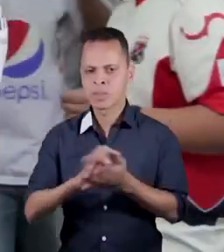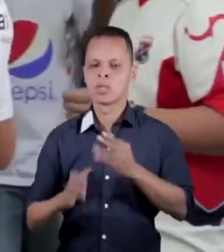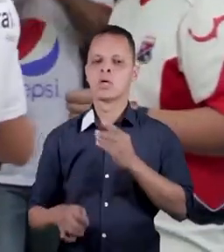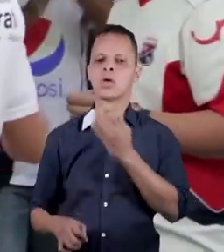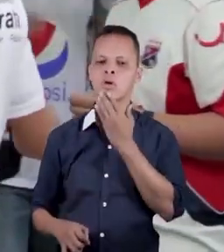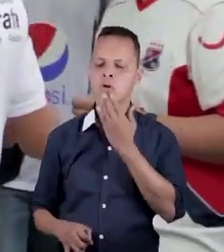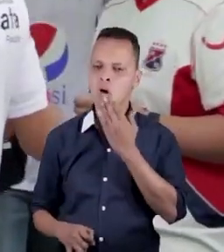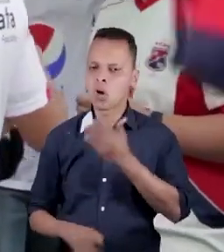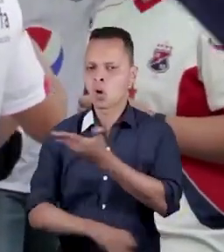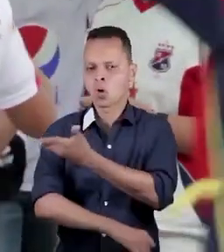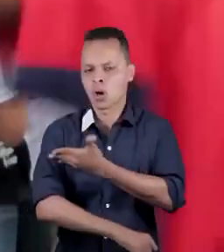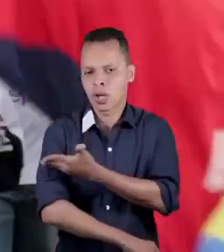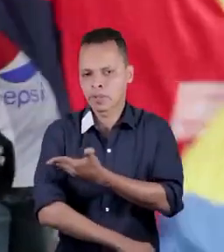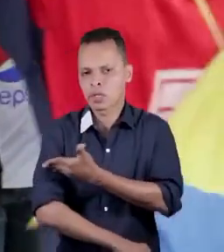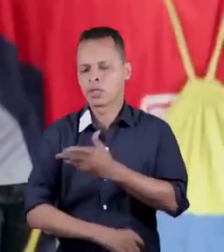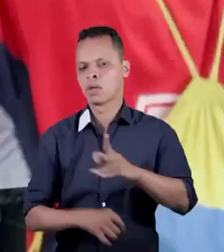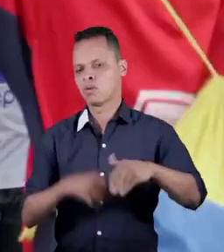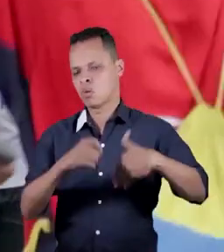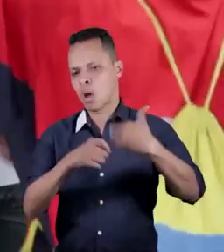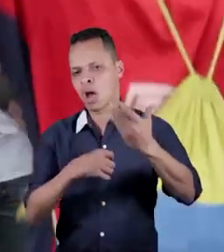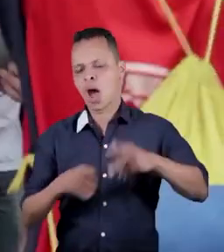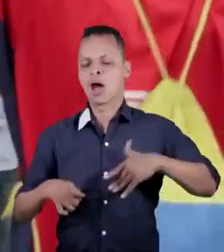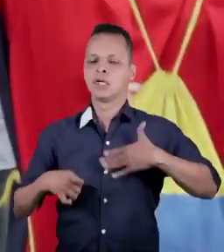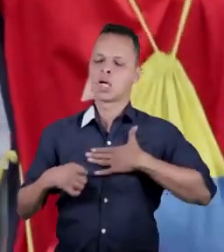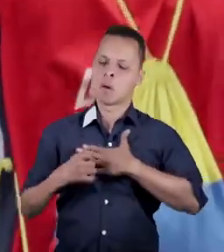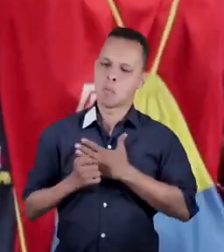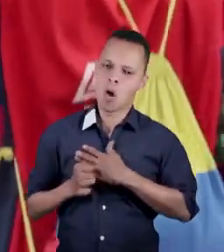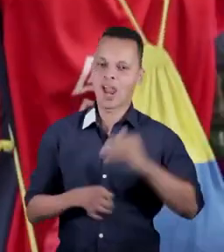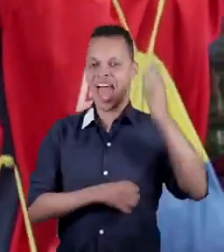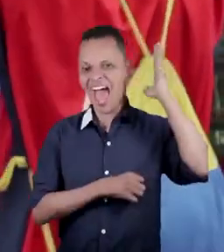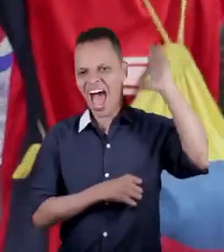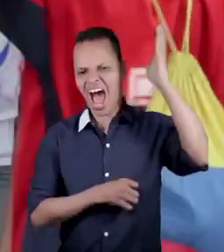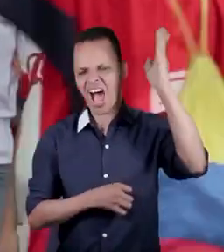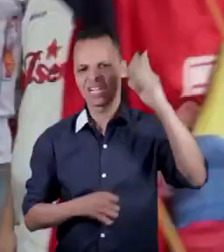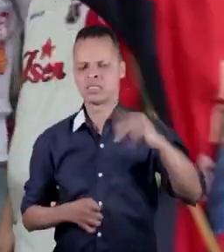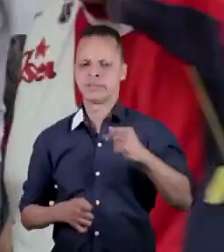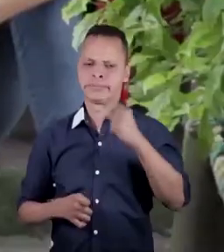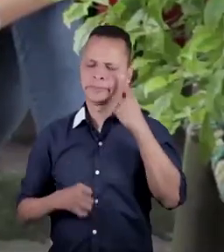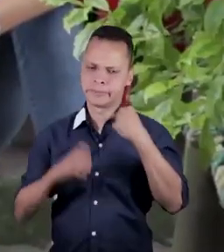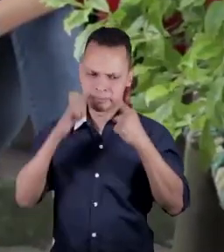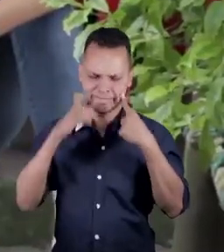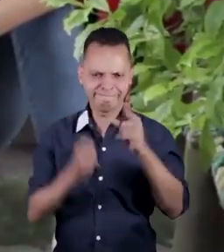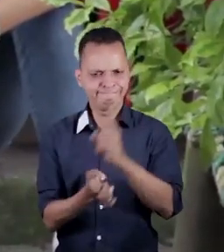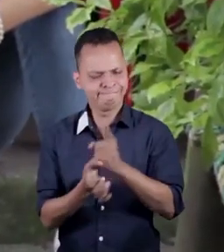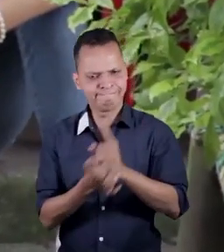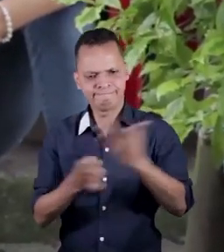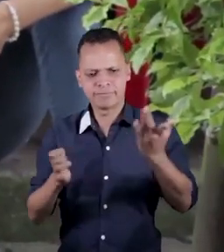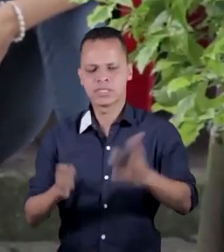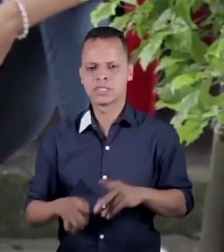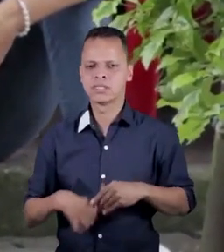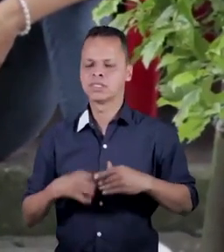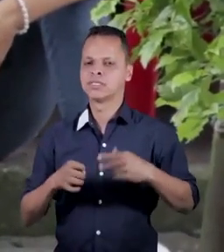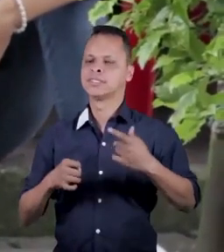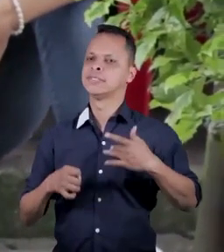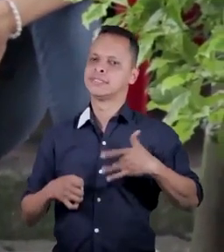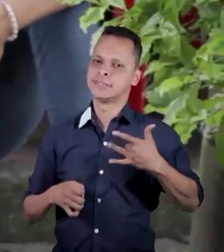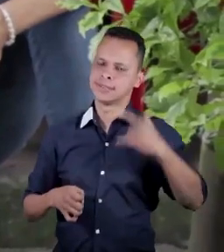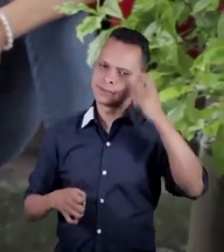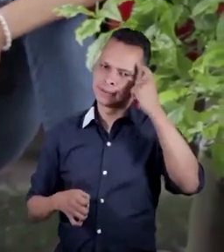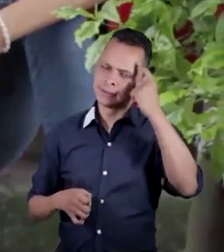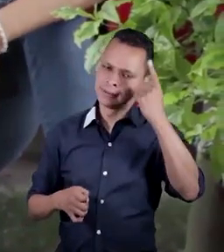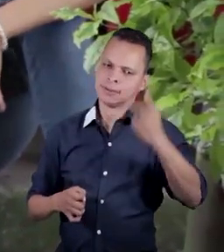de la camiseta vaya más allá de eso que genera amores cánticos pasiones rabias llantos de alegrías